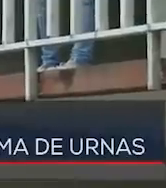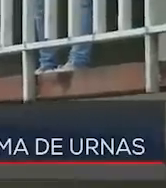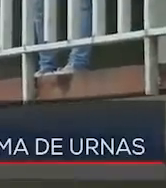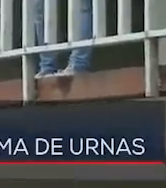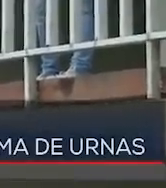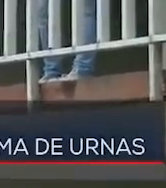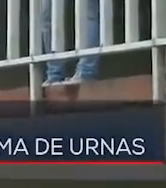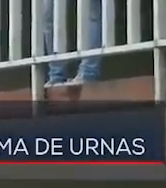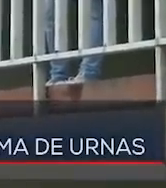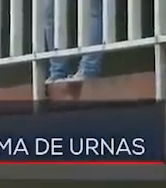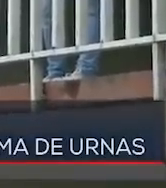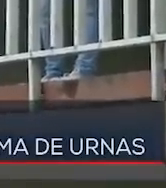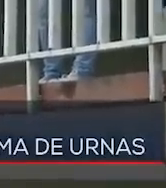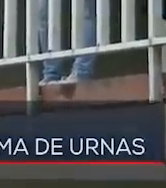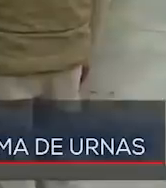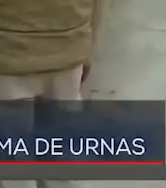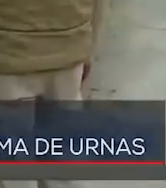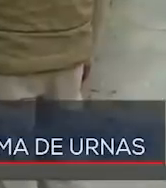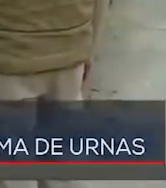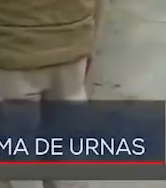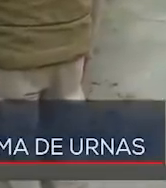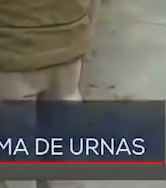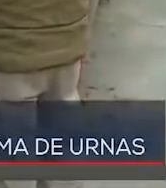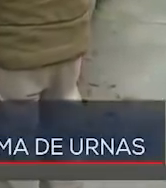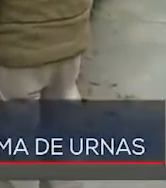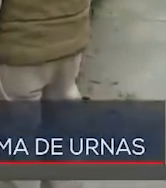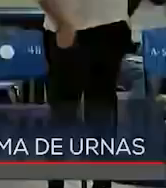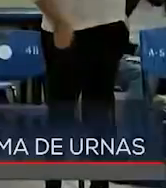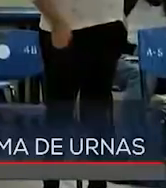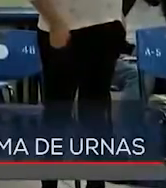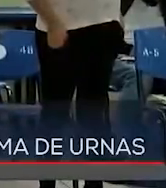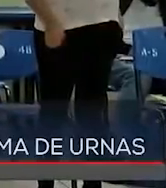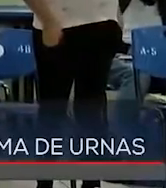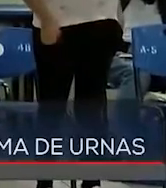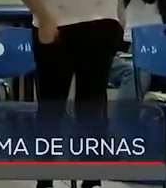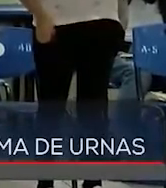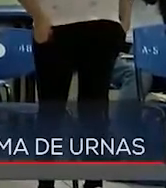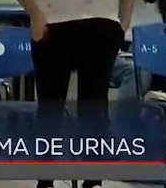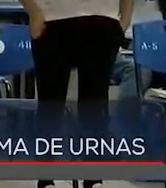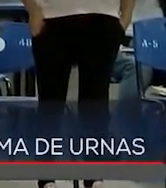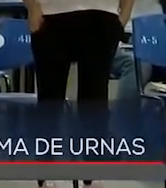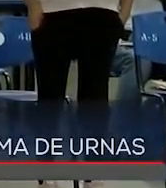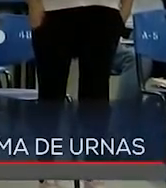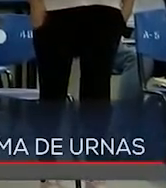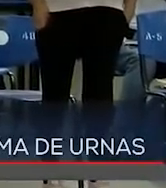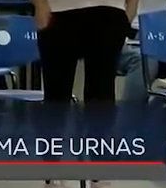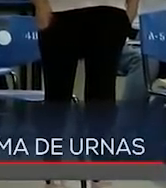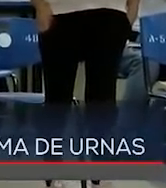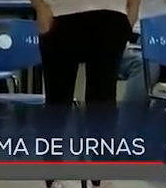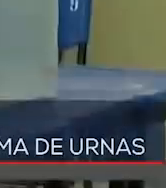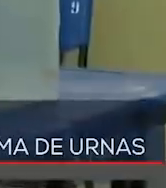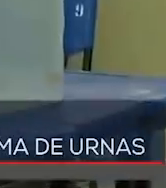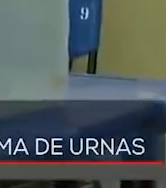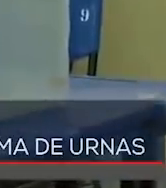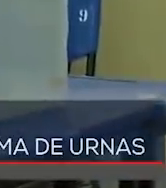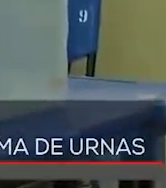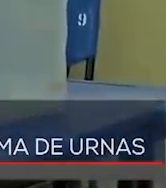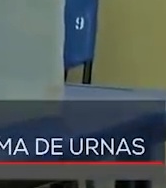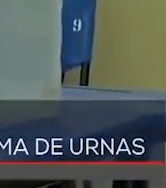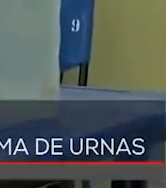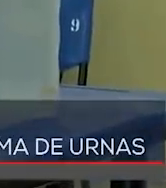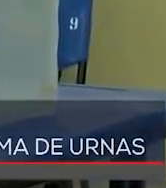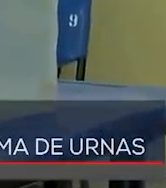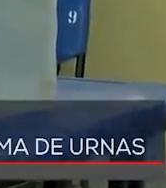destrozos quema de boletas y documentación oficial además refirió que a pesar de la obstrucción en el cómputo